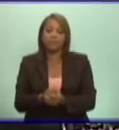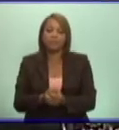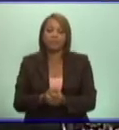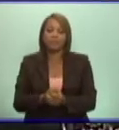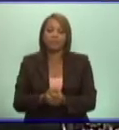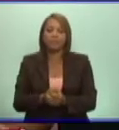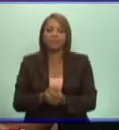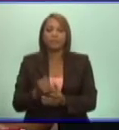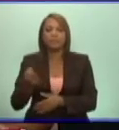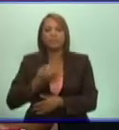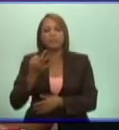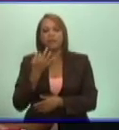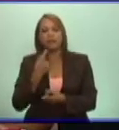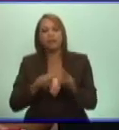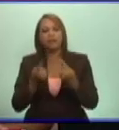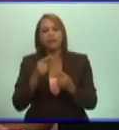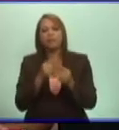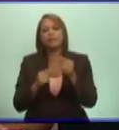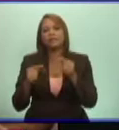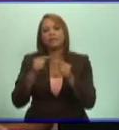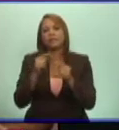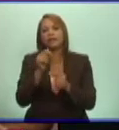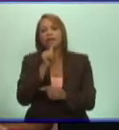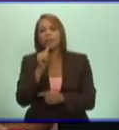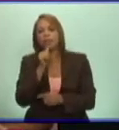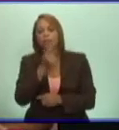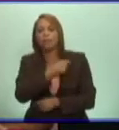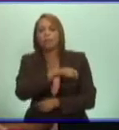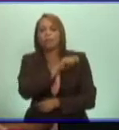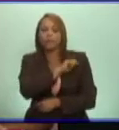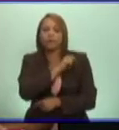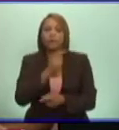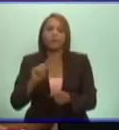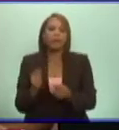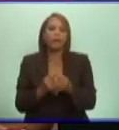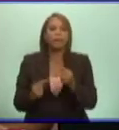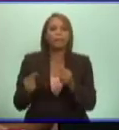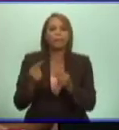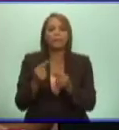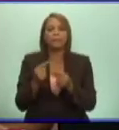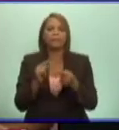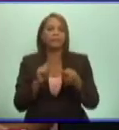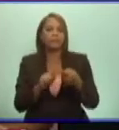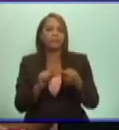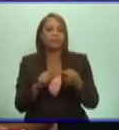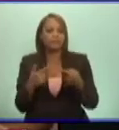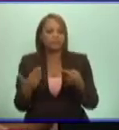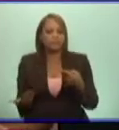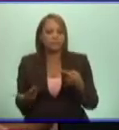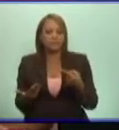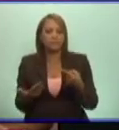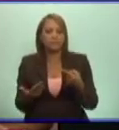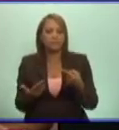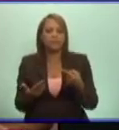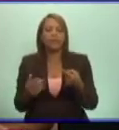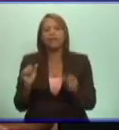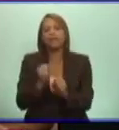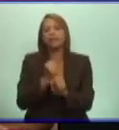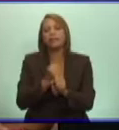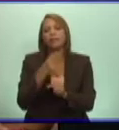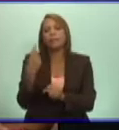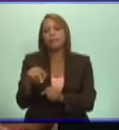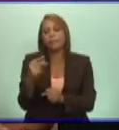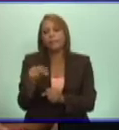hacer énfasis en alguna de estas principales inquietudes de la población. En primer orden, con respecto al trabajo